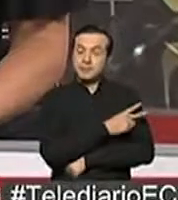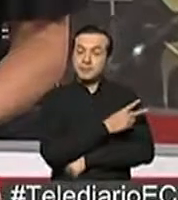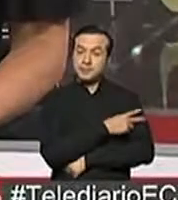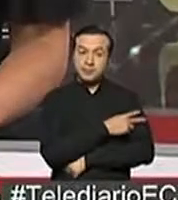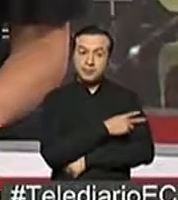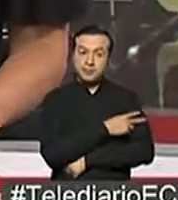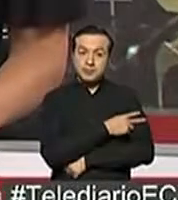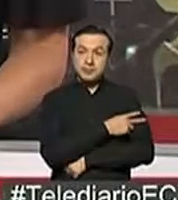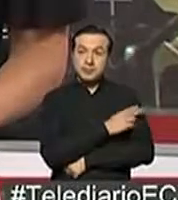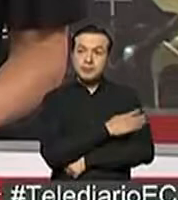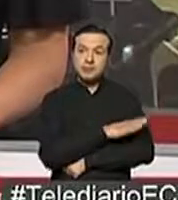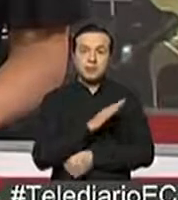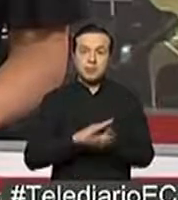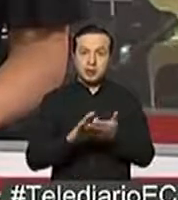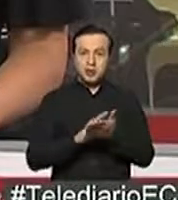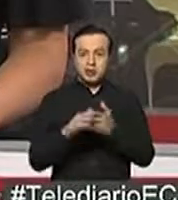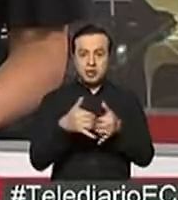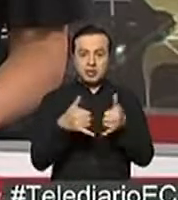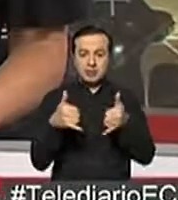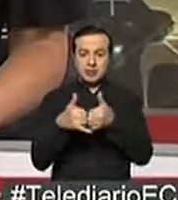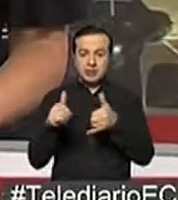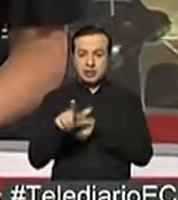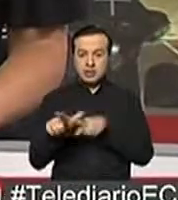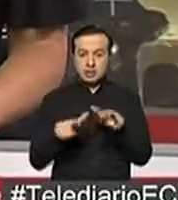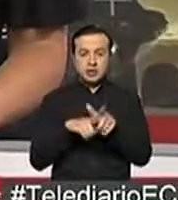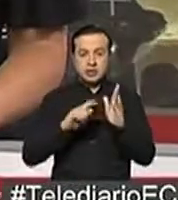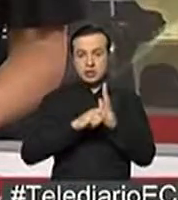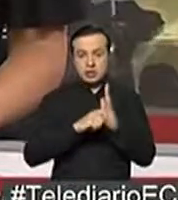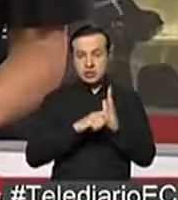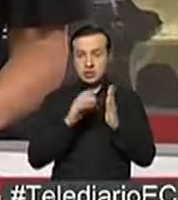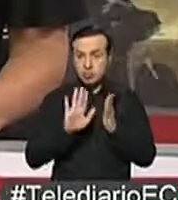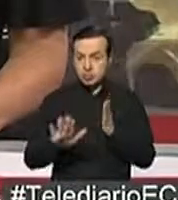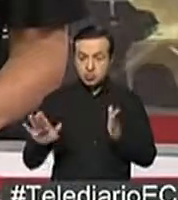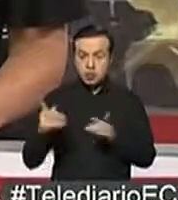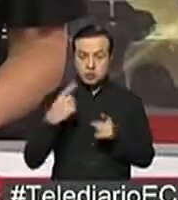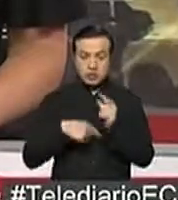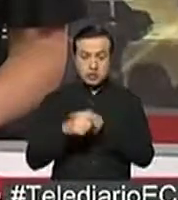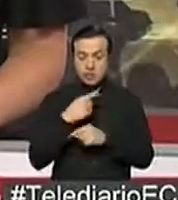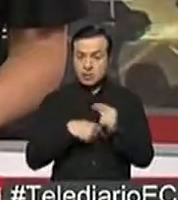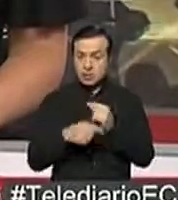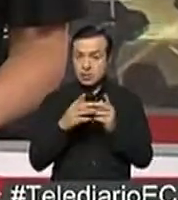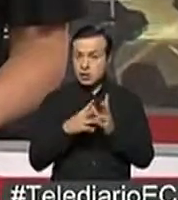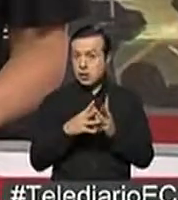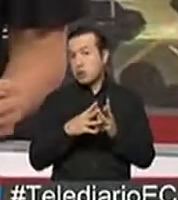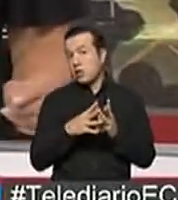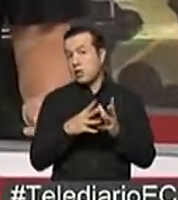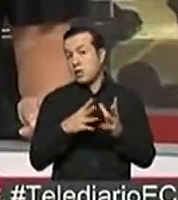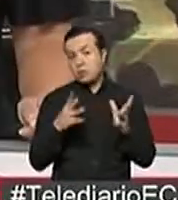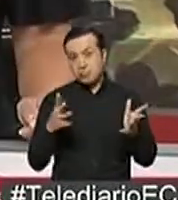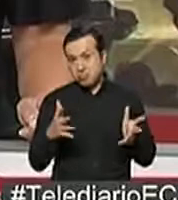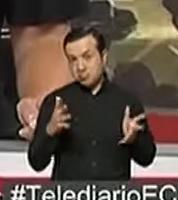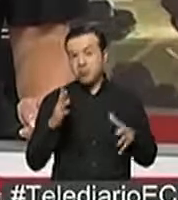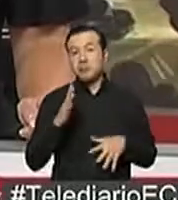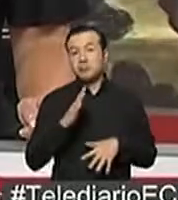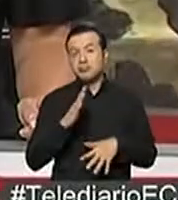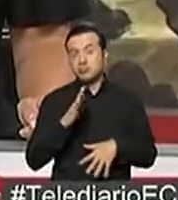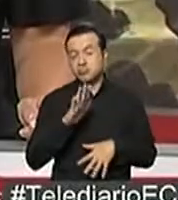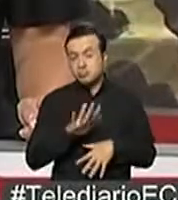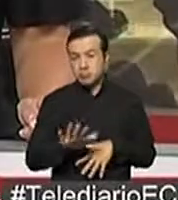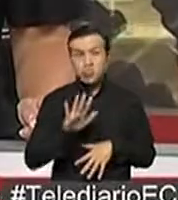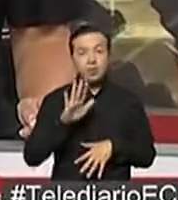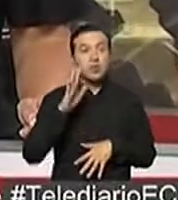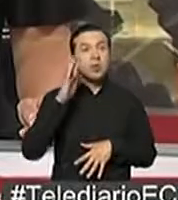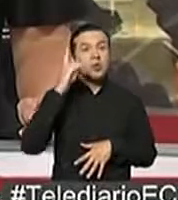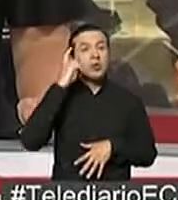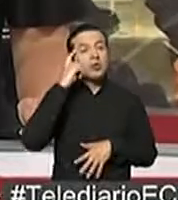que funcionan cerca de la Contraloría en Quito registran bajas en sus ventas y rubros altos en sus deudas. Los propietarios de ellos realizan